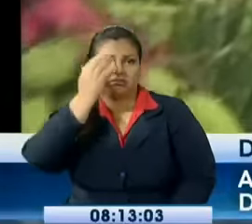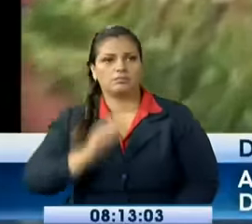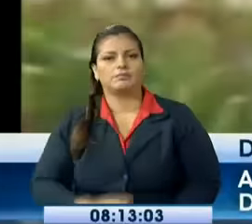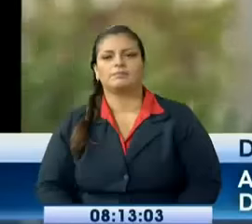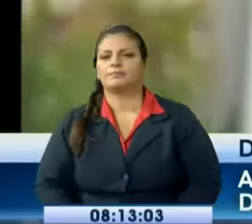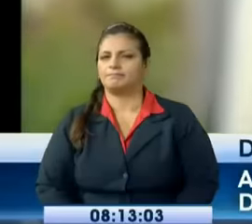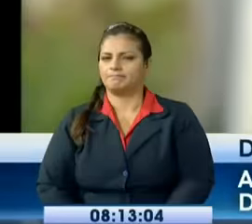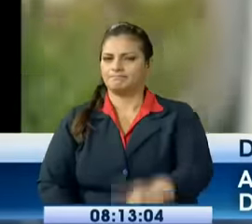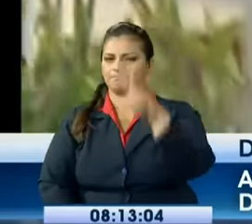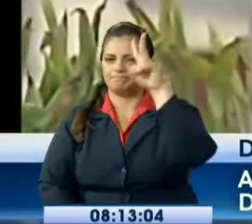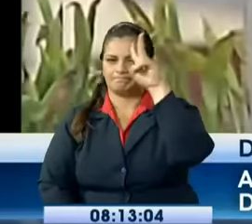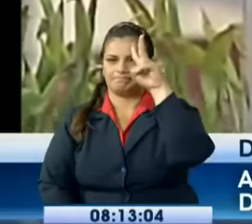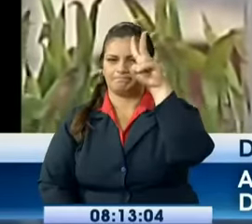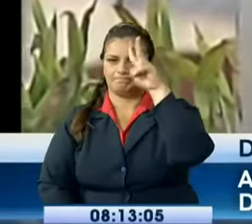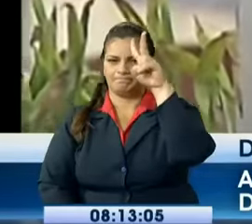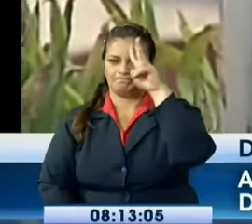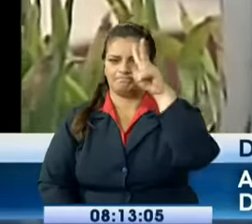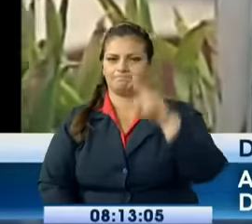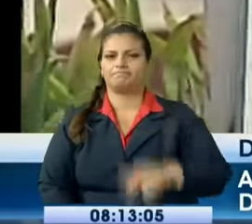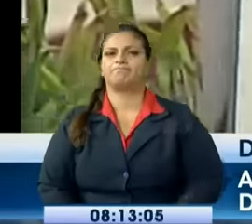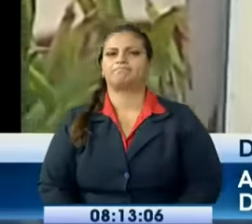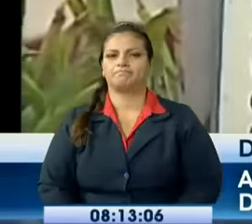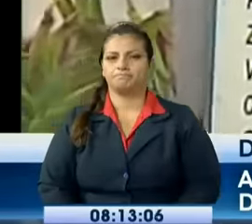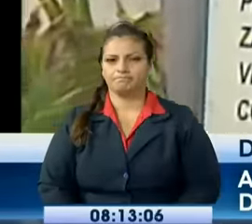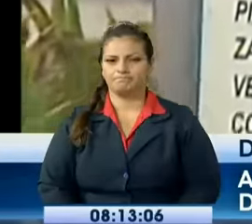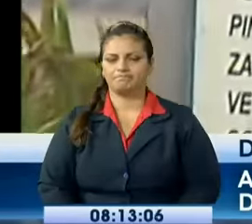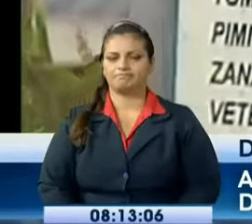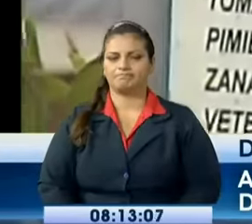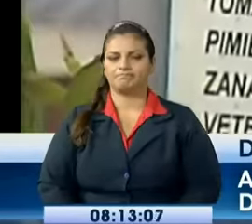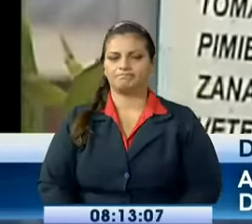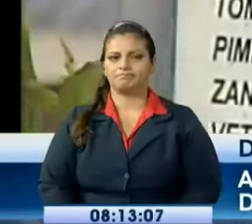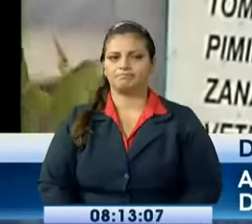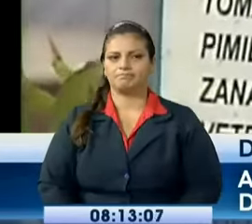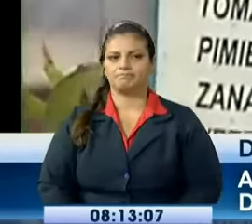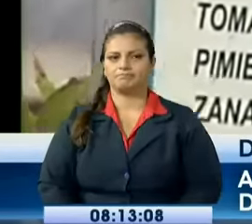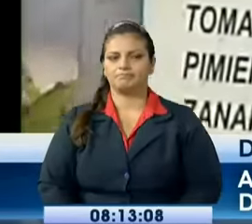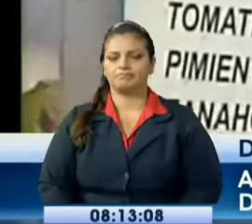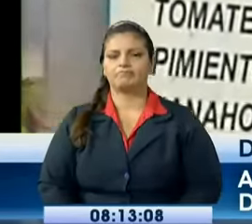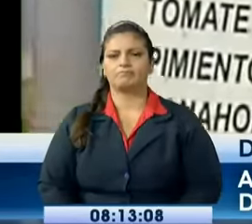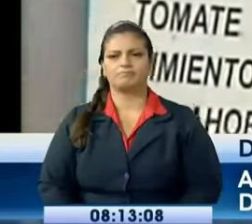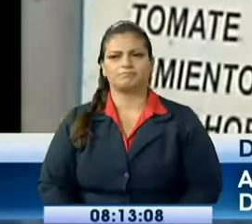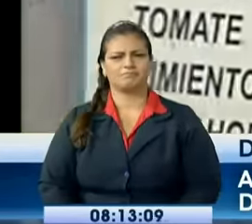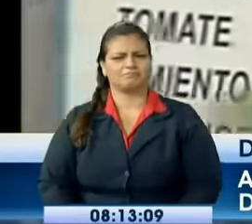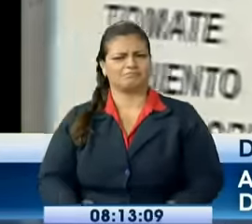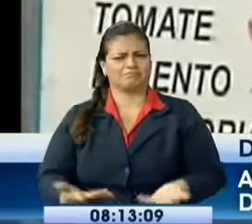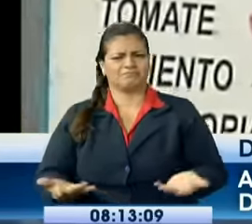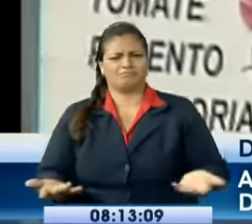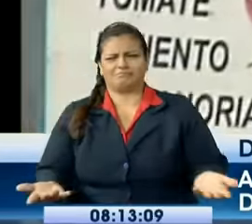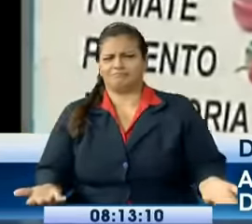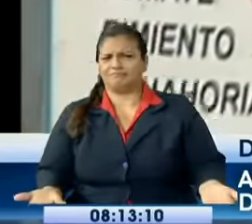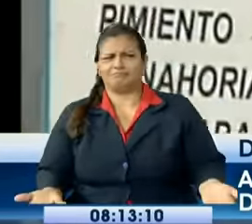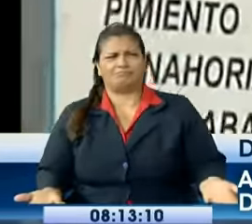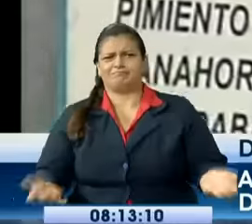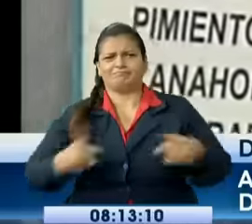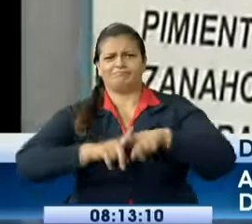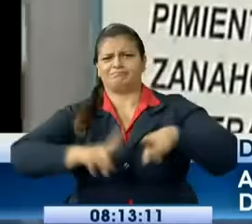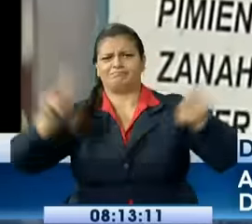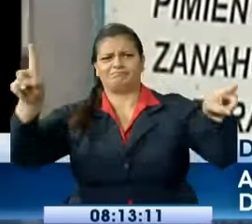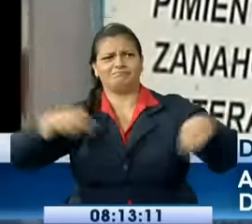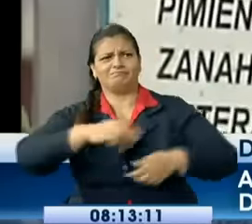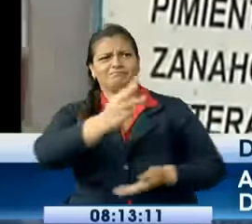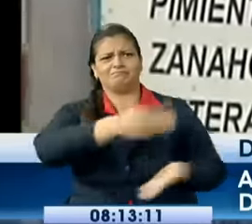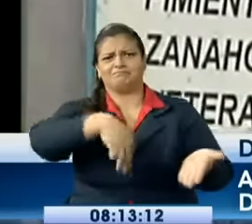artículos básicos, vegetales, legumbres, habían subido de precio. Nadie entiende qué tiene que ver algunos productos, por